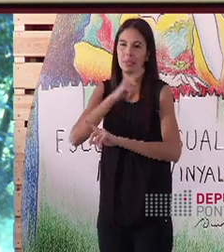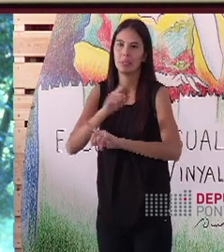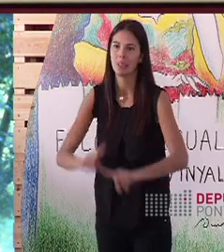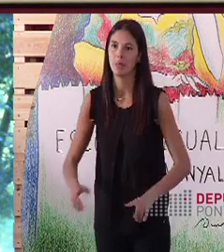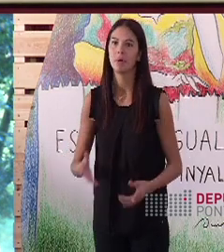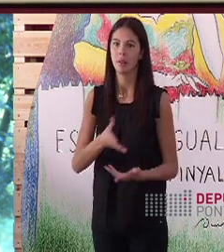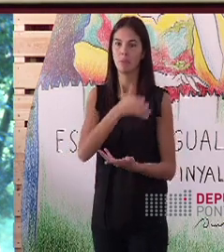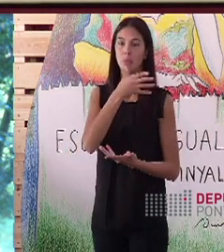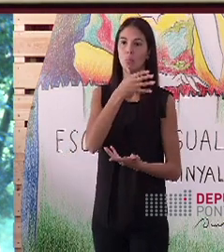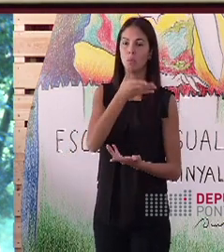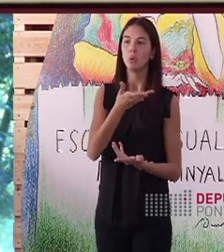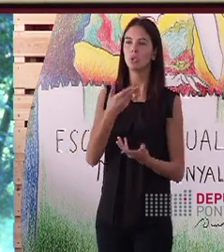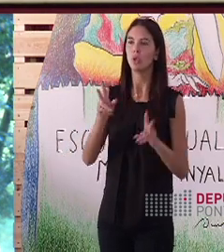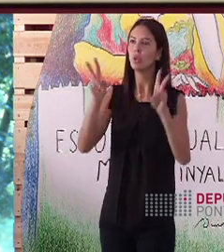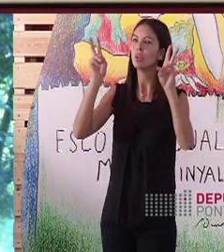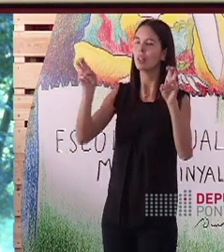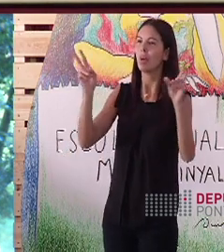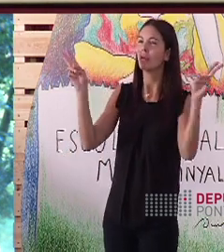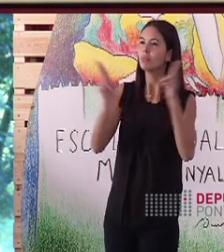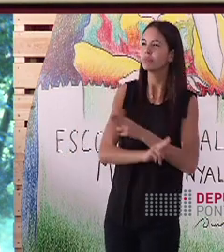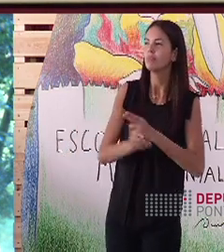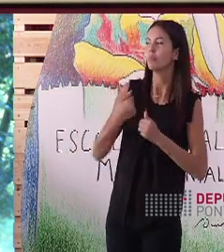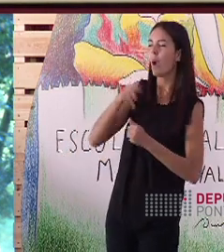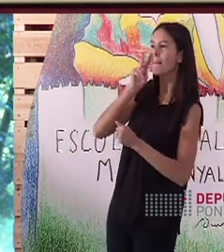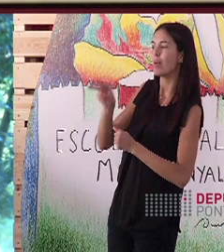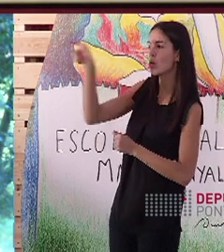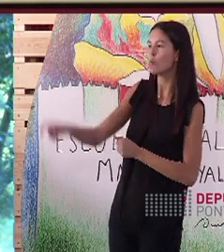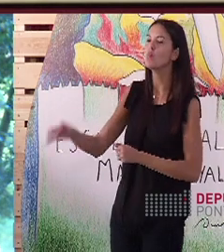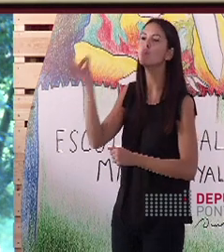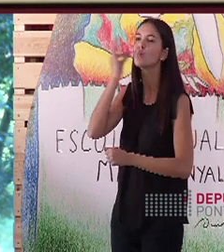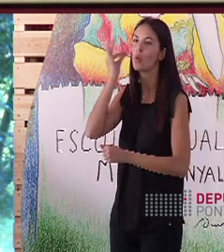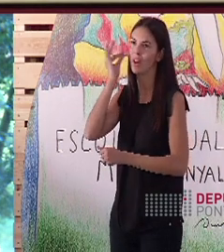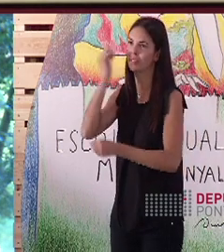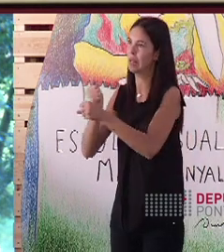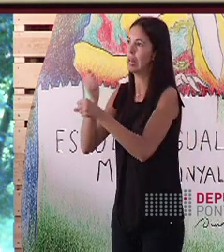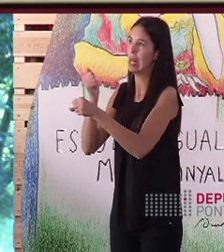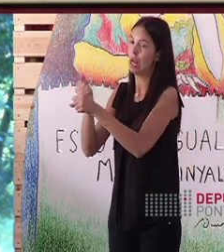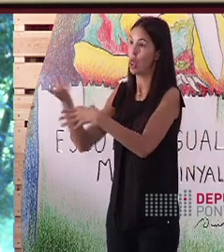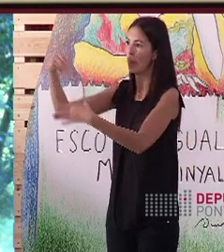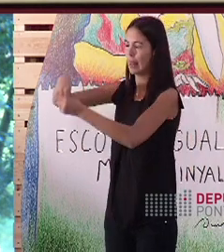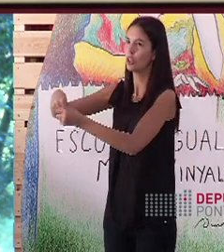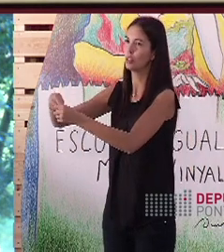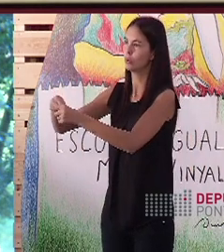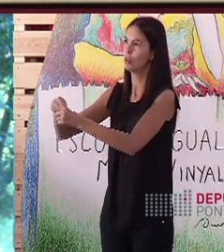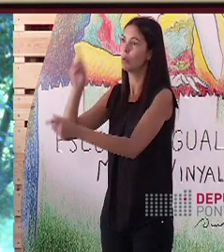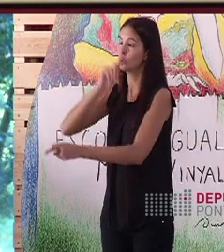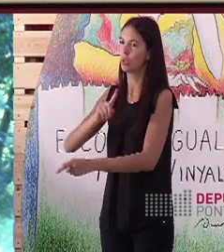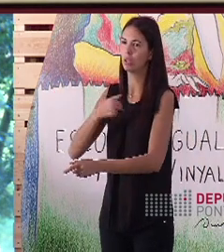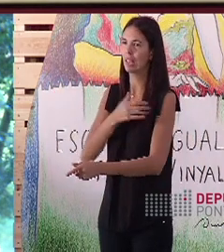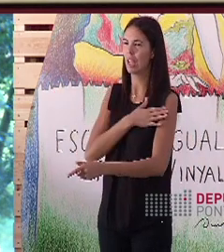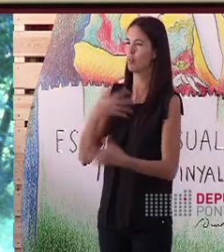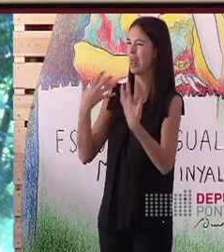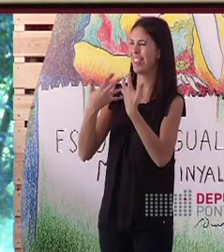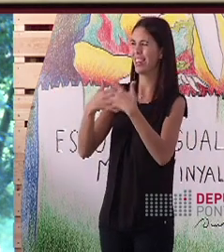vista puesta en las mujeres que están en prostitución. Queremos que lo primero que se haga, por supuesto, es ilegalizar la